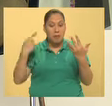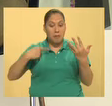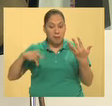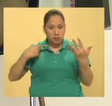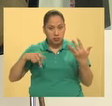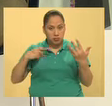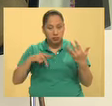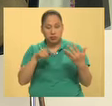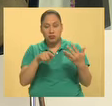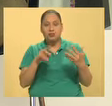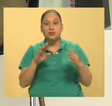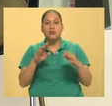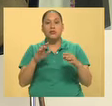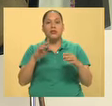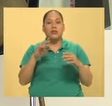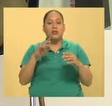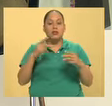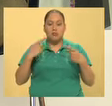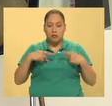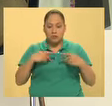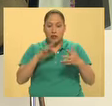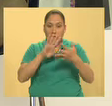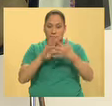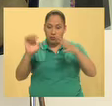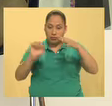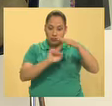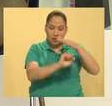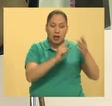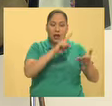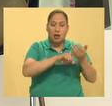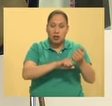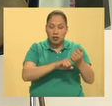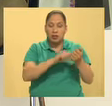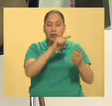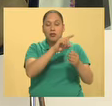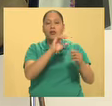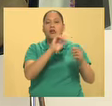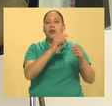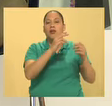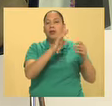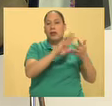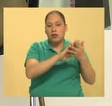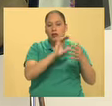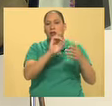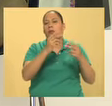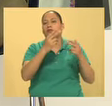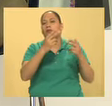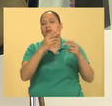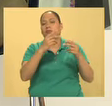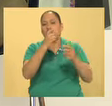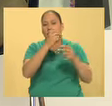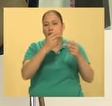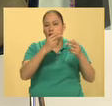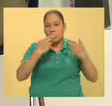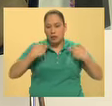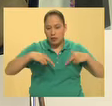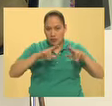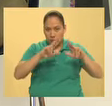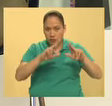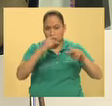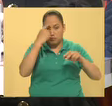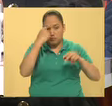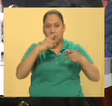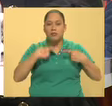personas privadas de su libertad en los centros de detención y de internamiento y de readaptación social